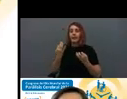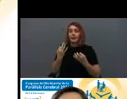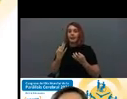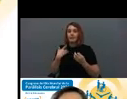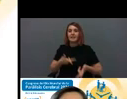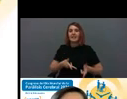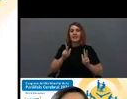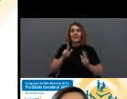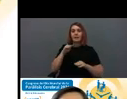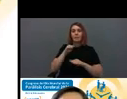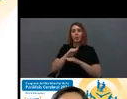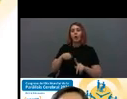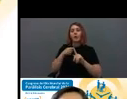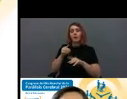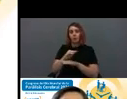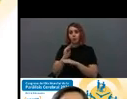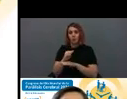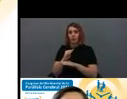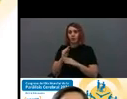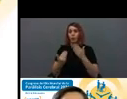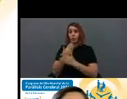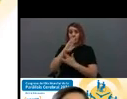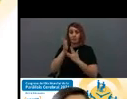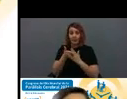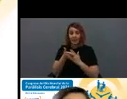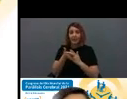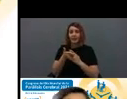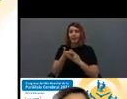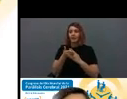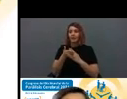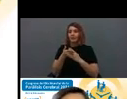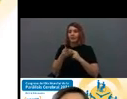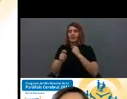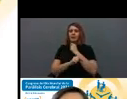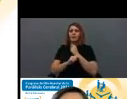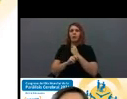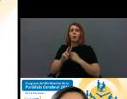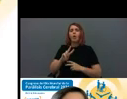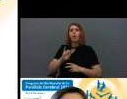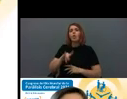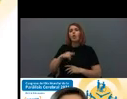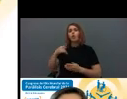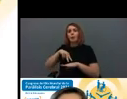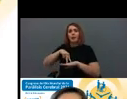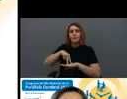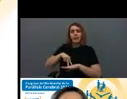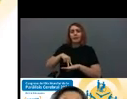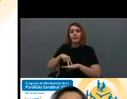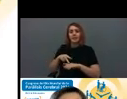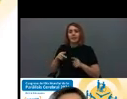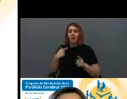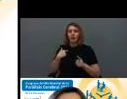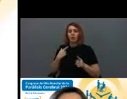las prestaciones para cuidados, jornadas parciales, las trampas de la doble presencia. ¿Es la prestación cumbre una salida